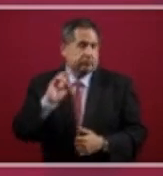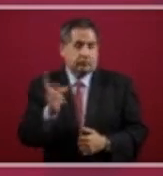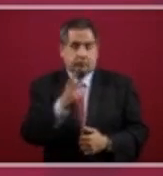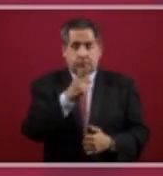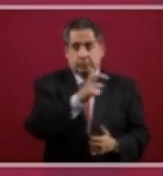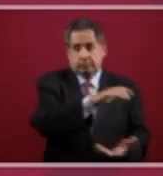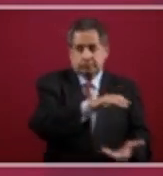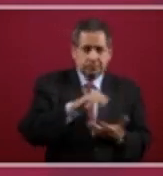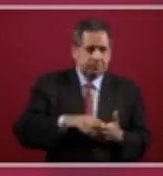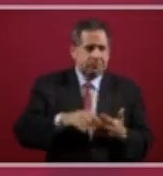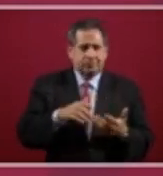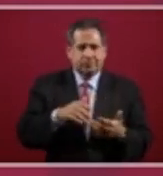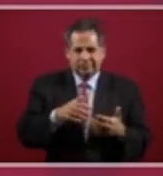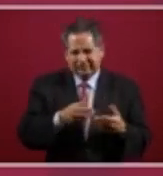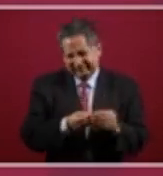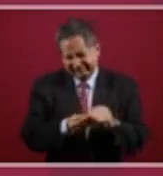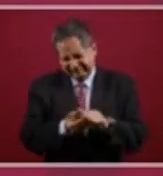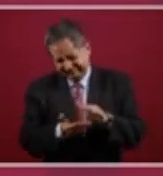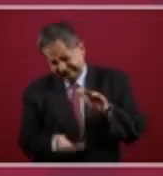dólares, numerarios,